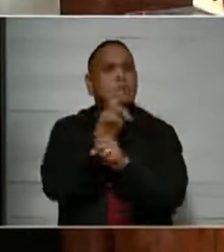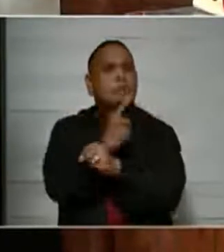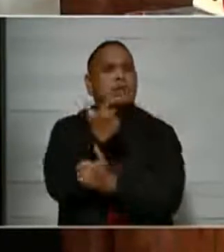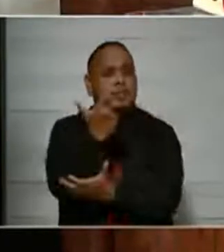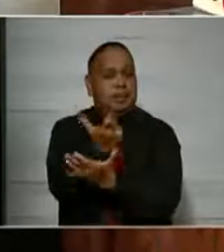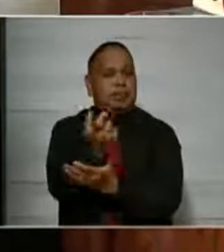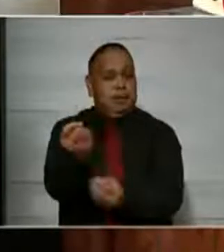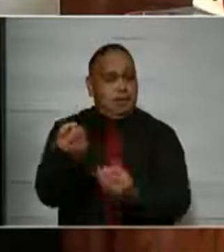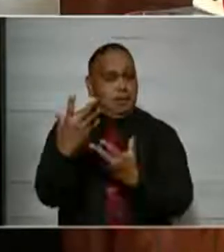creo que por eso